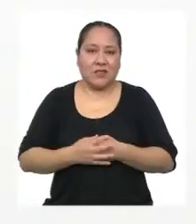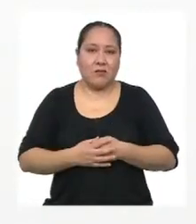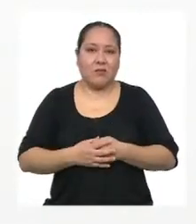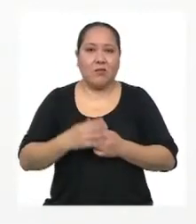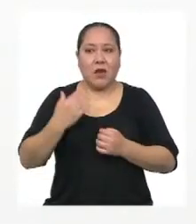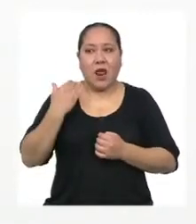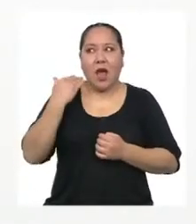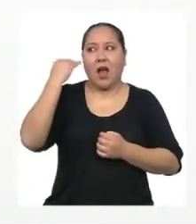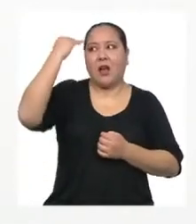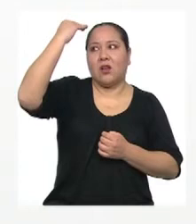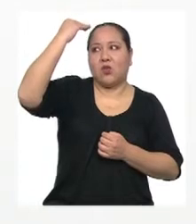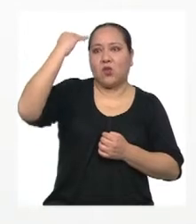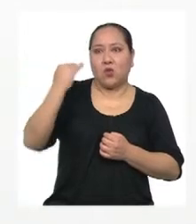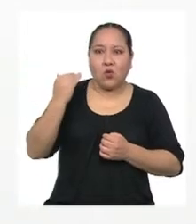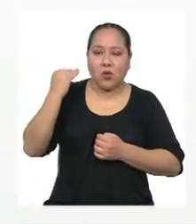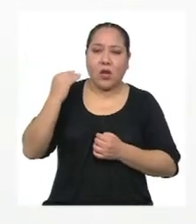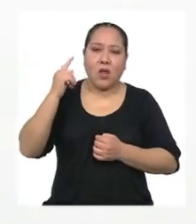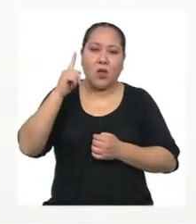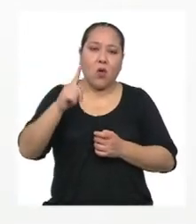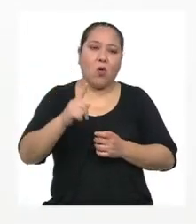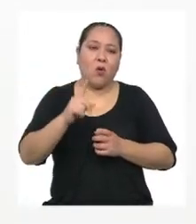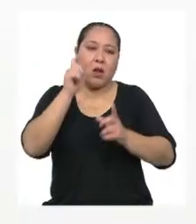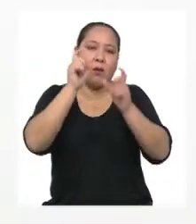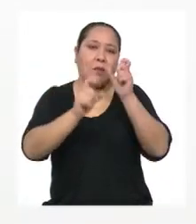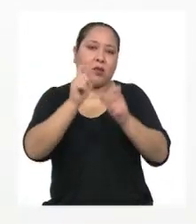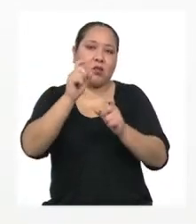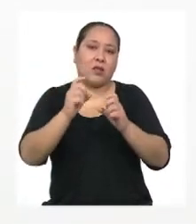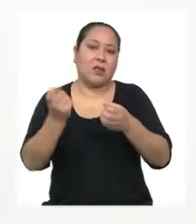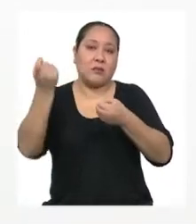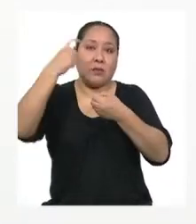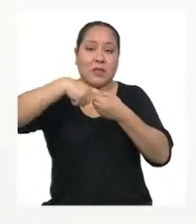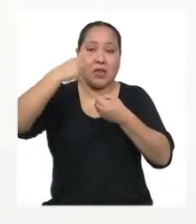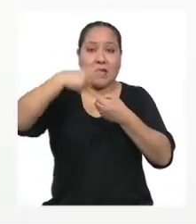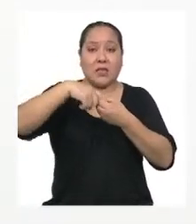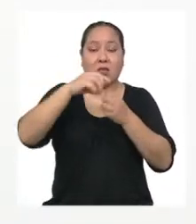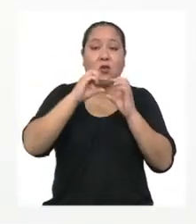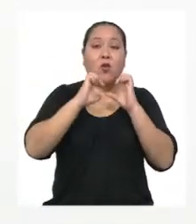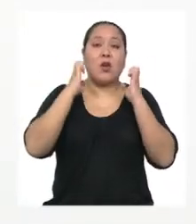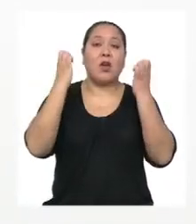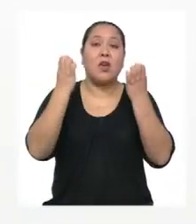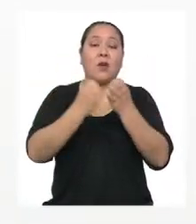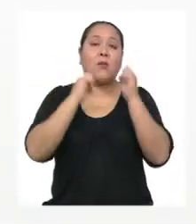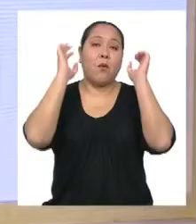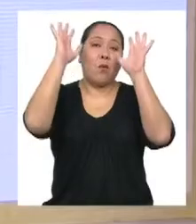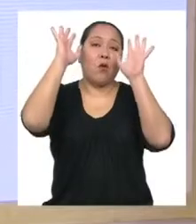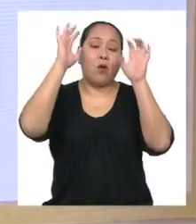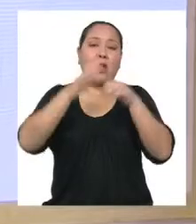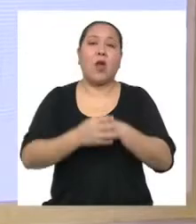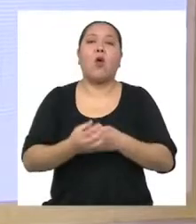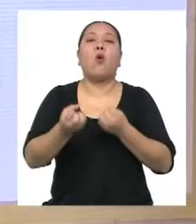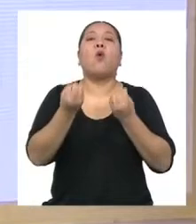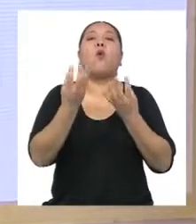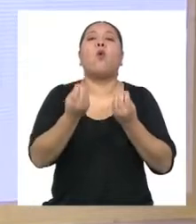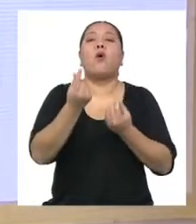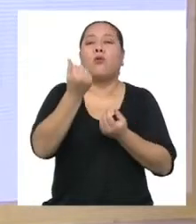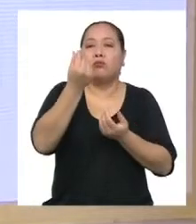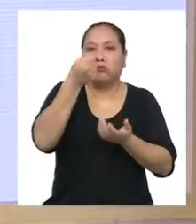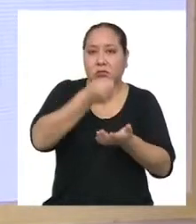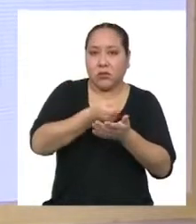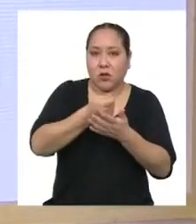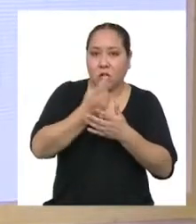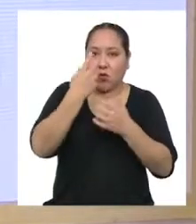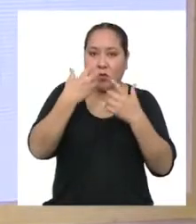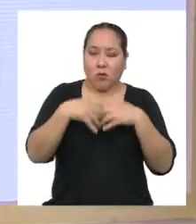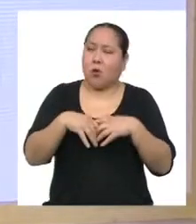la altura promedio de los integrantes de un equipo de vóley, el promedio de ganancias de una empresa. O el promedio de